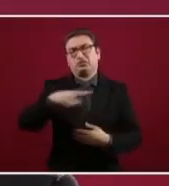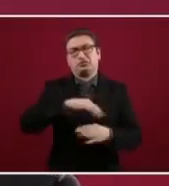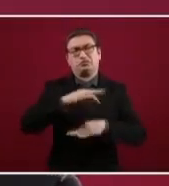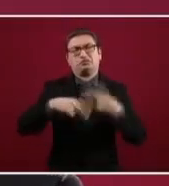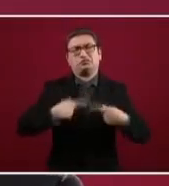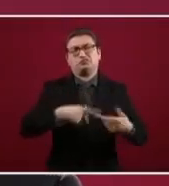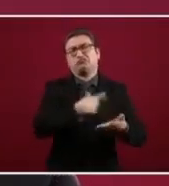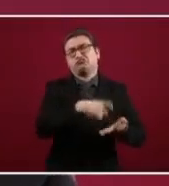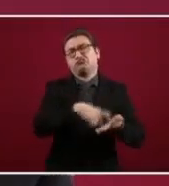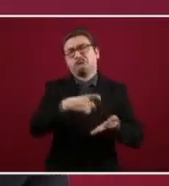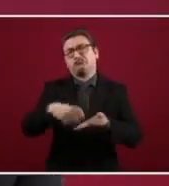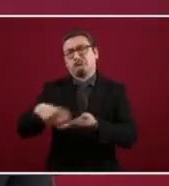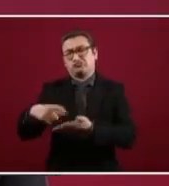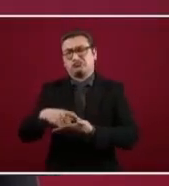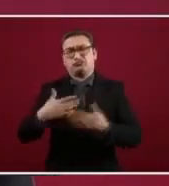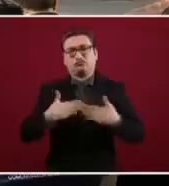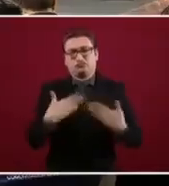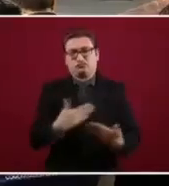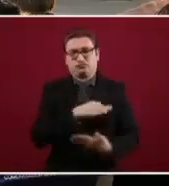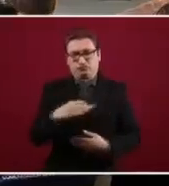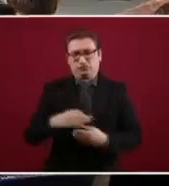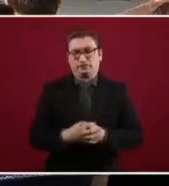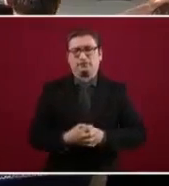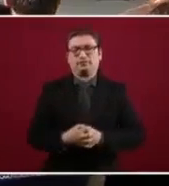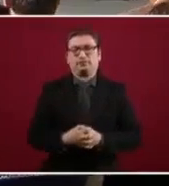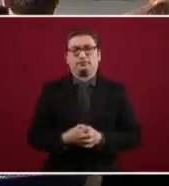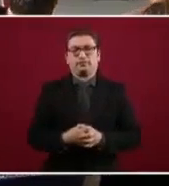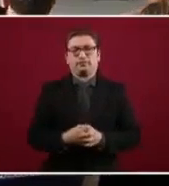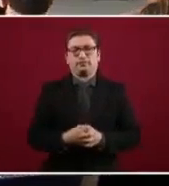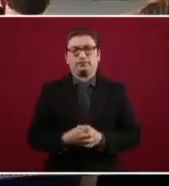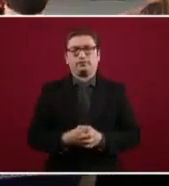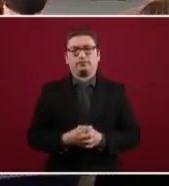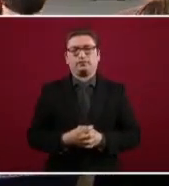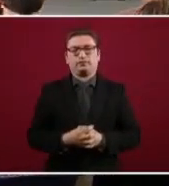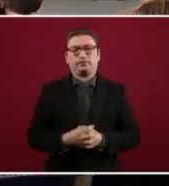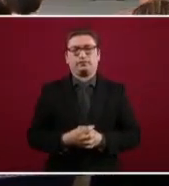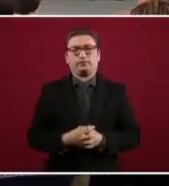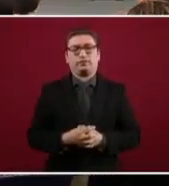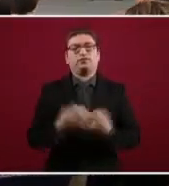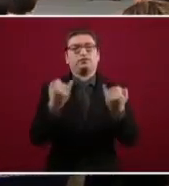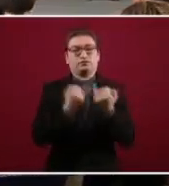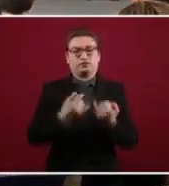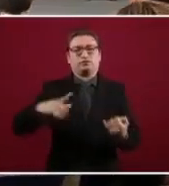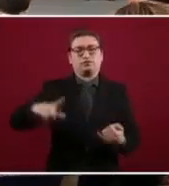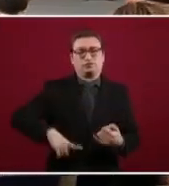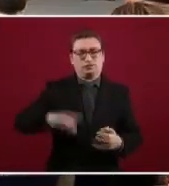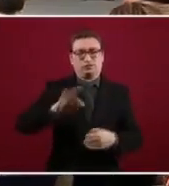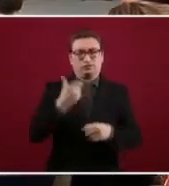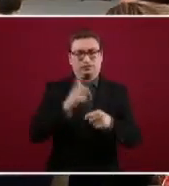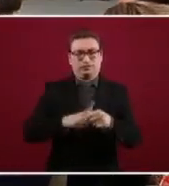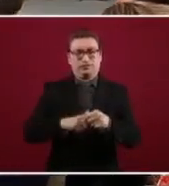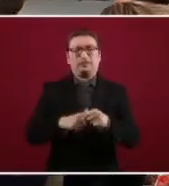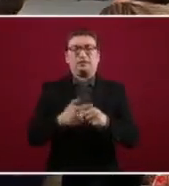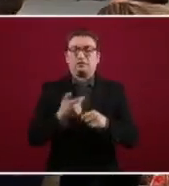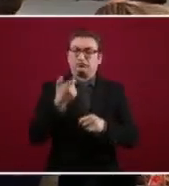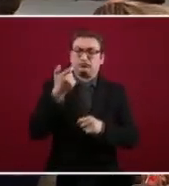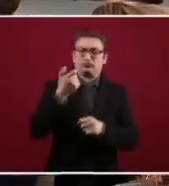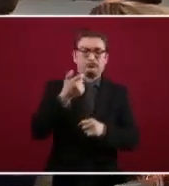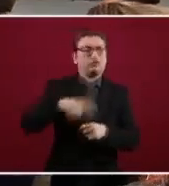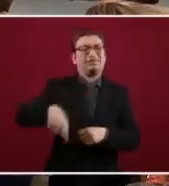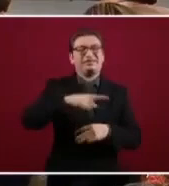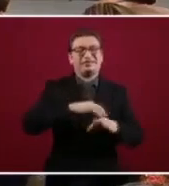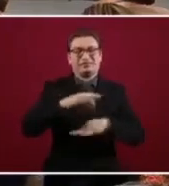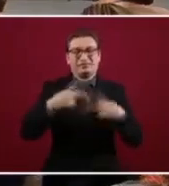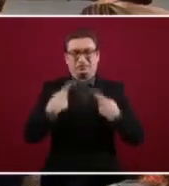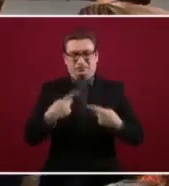las compras que hagan los mexicanos el anticipo que hace la burocracia el gobierno federal y que permite a todos los